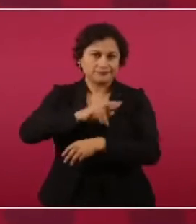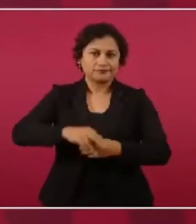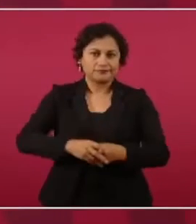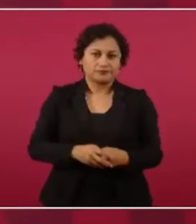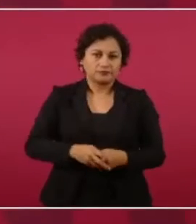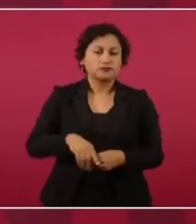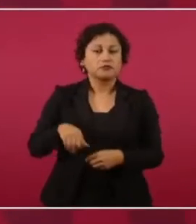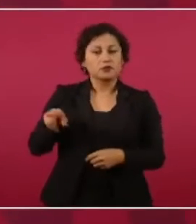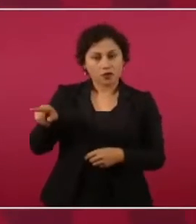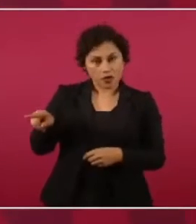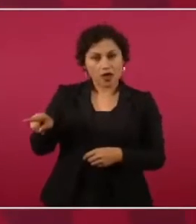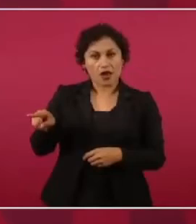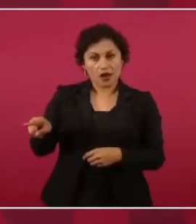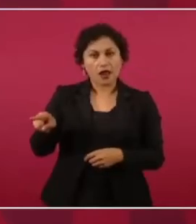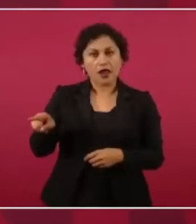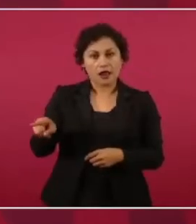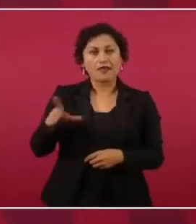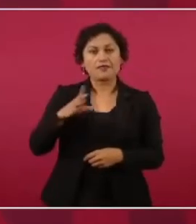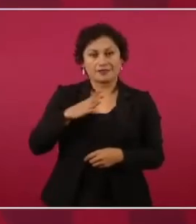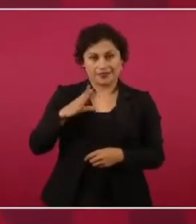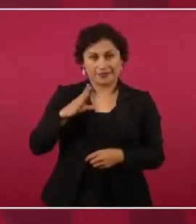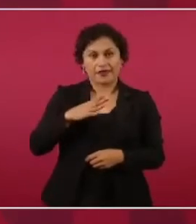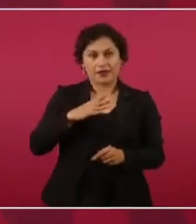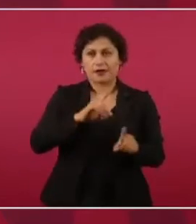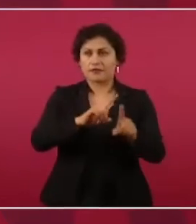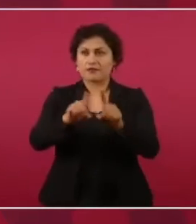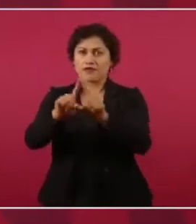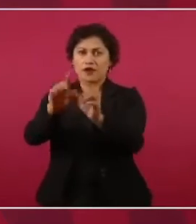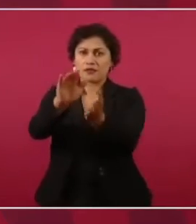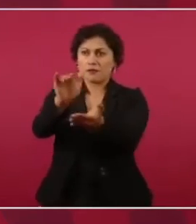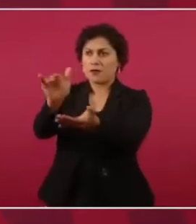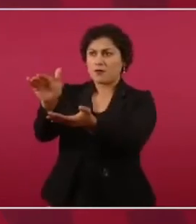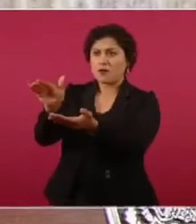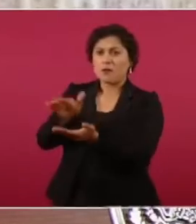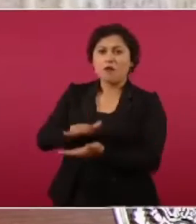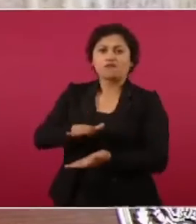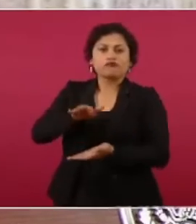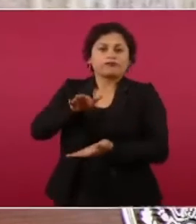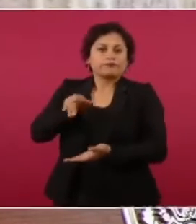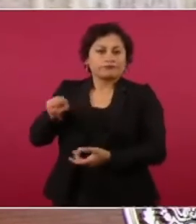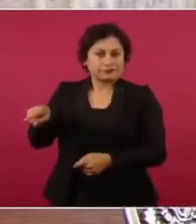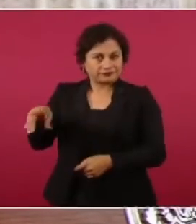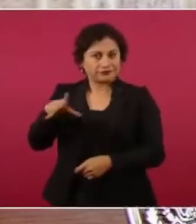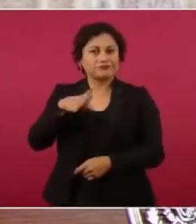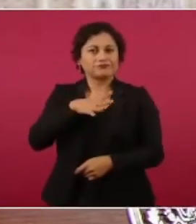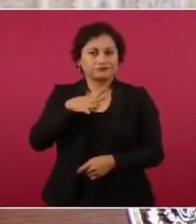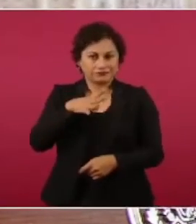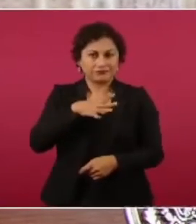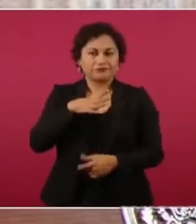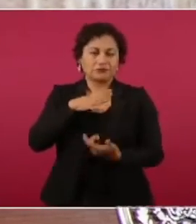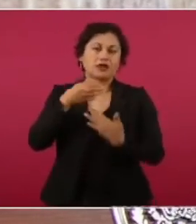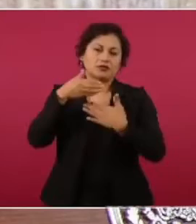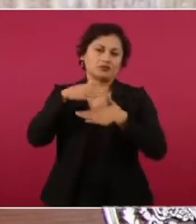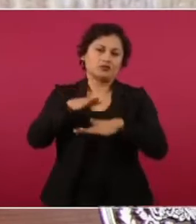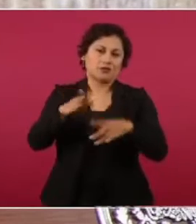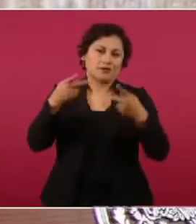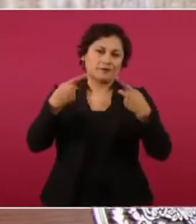Tiene muy buenas recopilaciones de textos de escritores